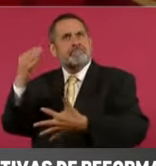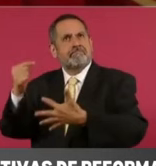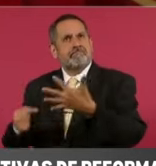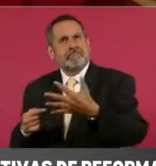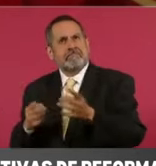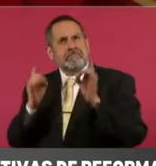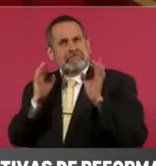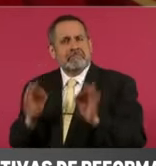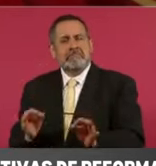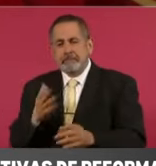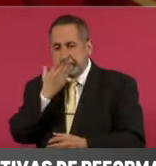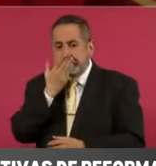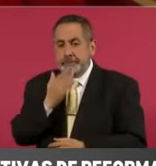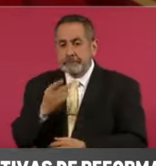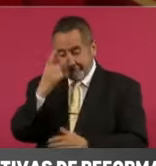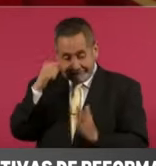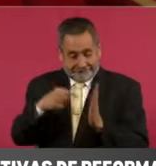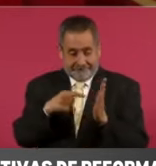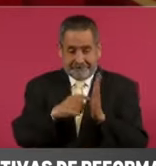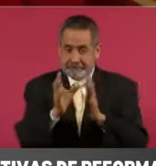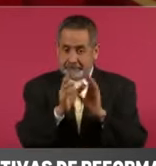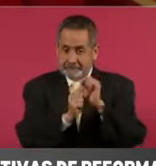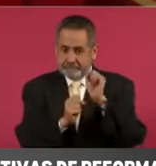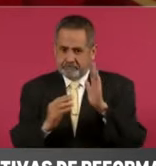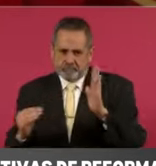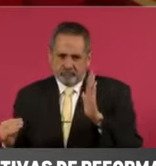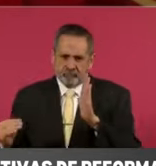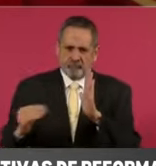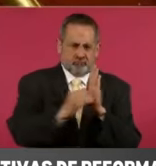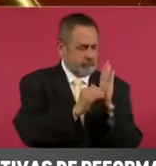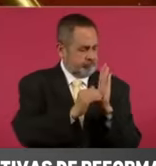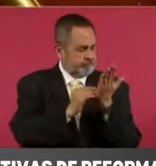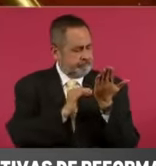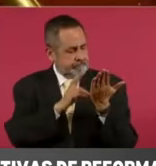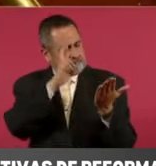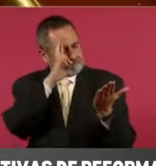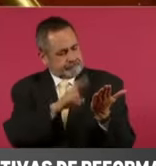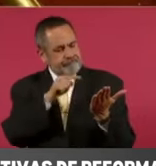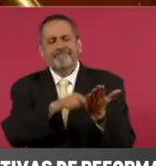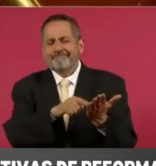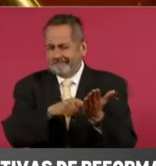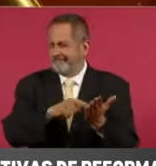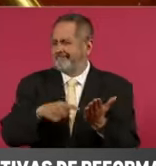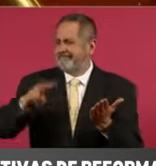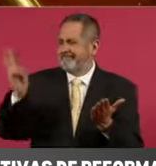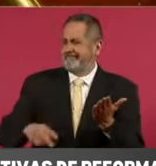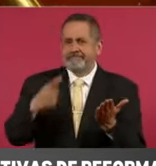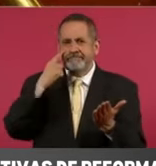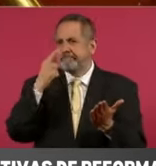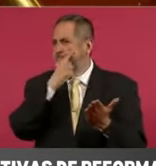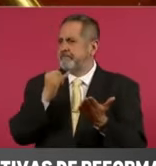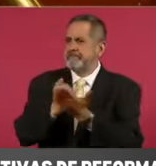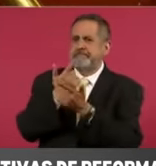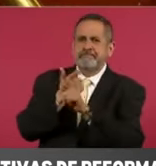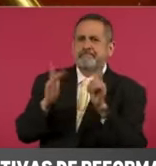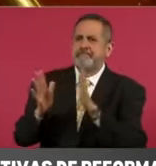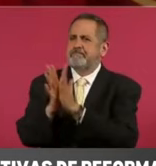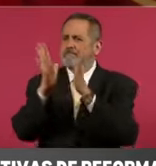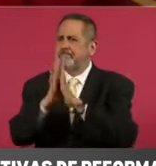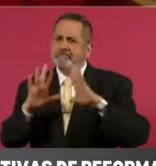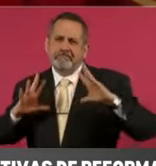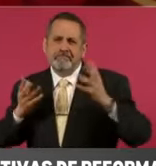a imprimirle a la Constitución su carácter democrático y sobre todo